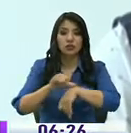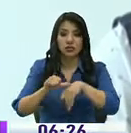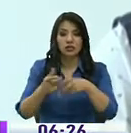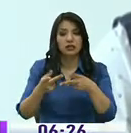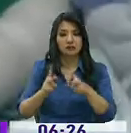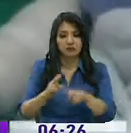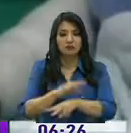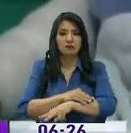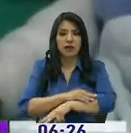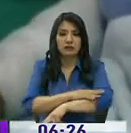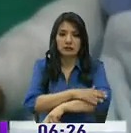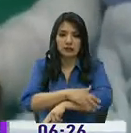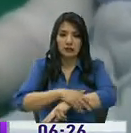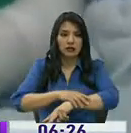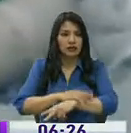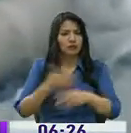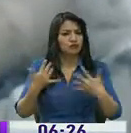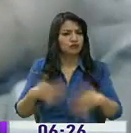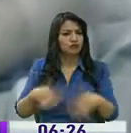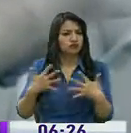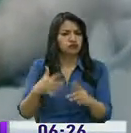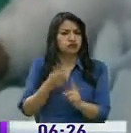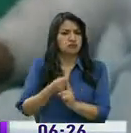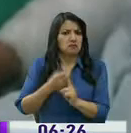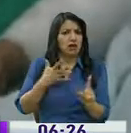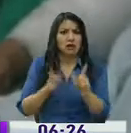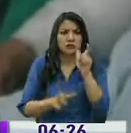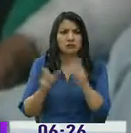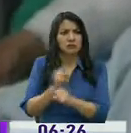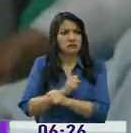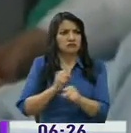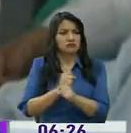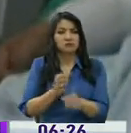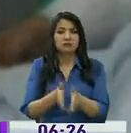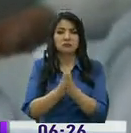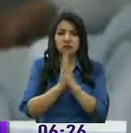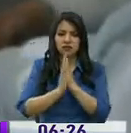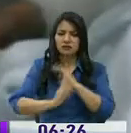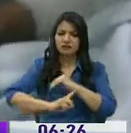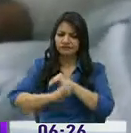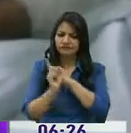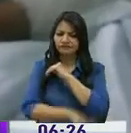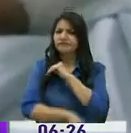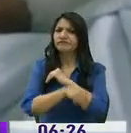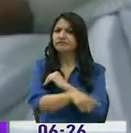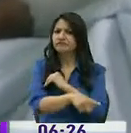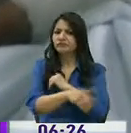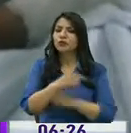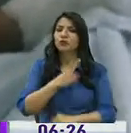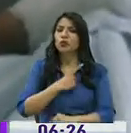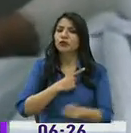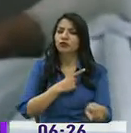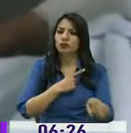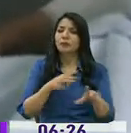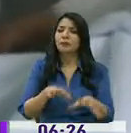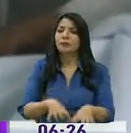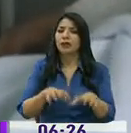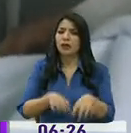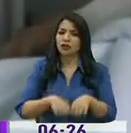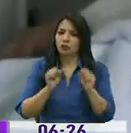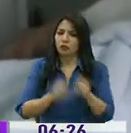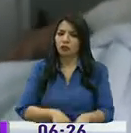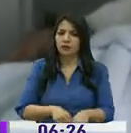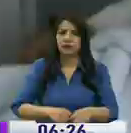cirugía plástica. El hecho ha generado una gran conmoción ciudadana que pide se aplique la máxima sanción prevista legalmente para ataques de